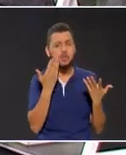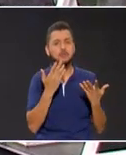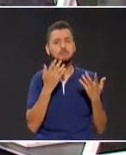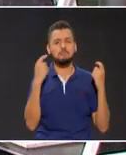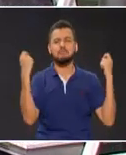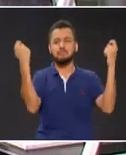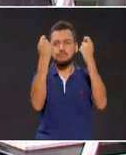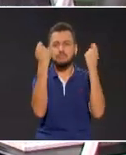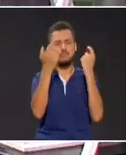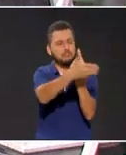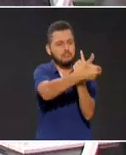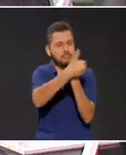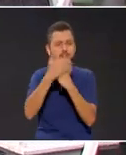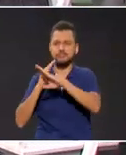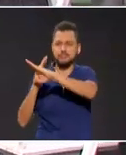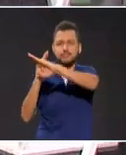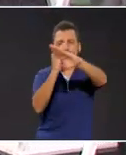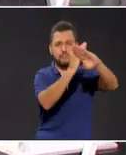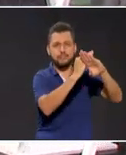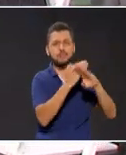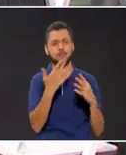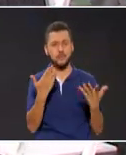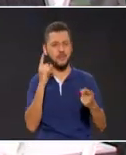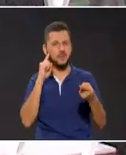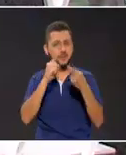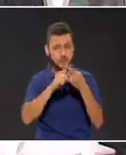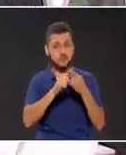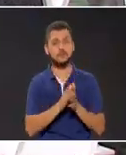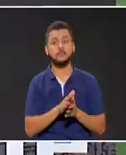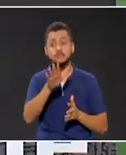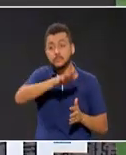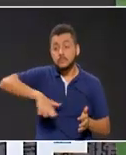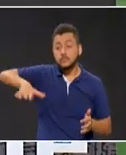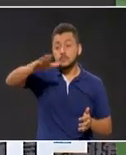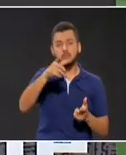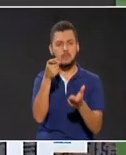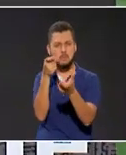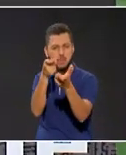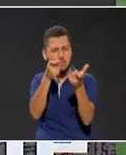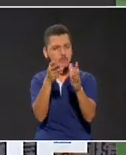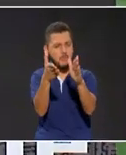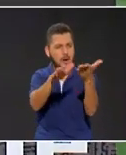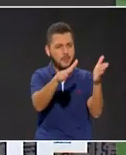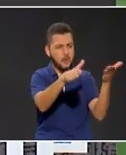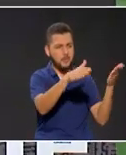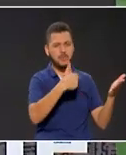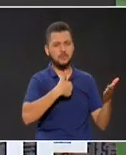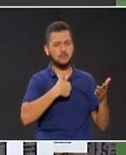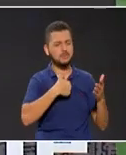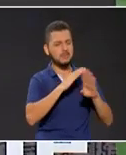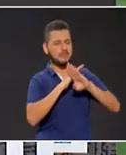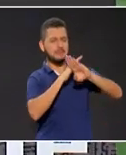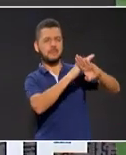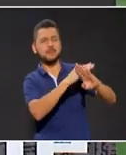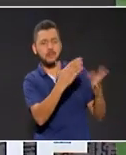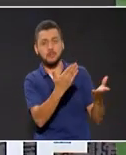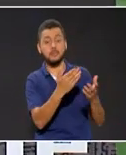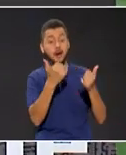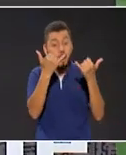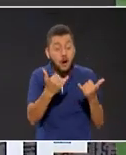acerca de los esfuerzos que hay contra la lucha contra el homicidio, el delito común, pero hoy específicamente nos